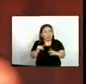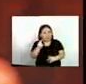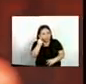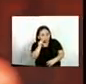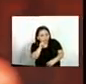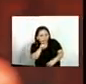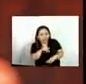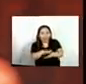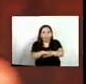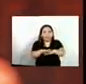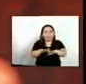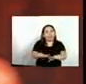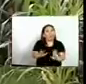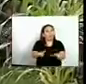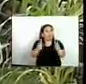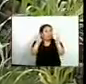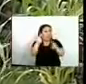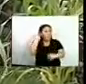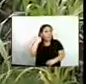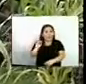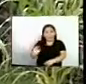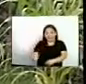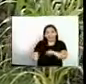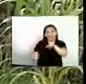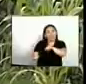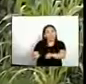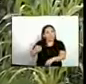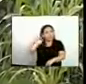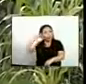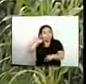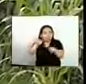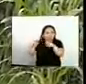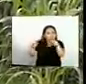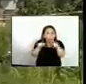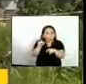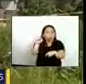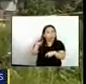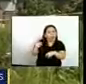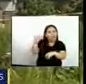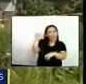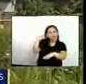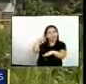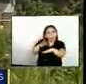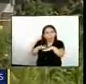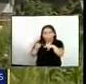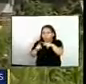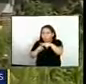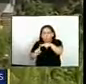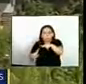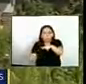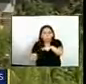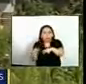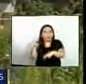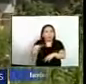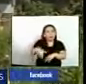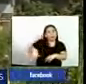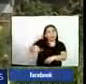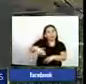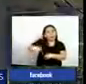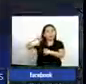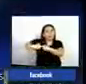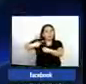desenlace en el caso de un niño de tan solo 3 años reportado como desaparecido el fin de semana en Quesaltepeque.